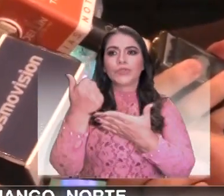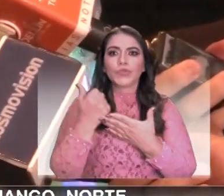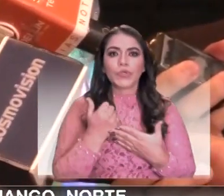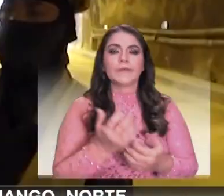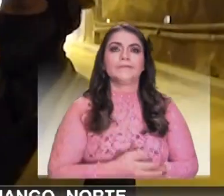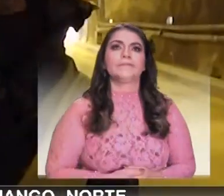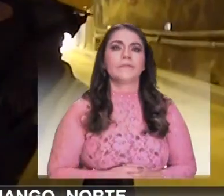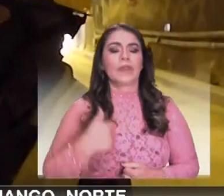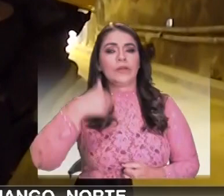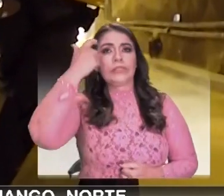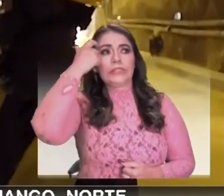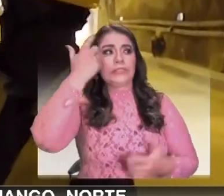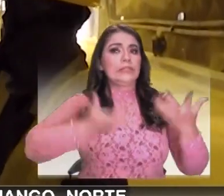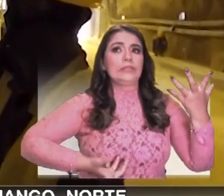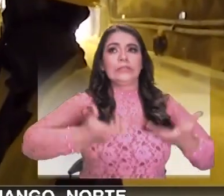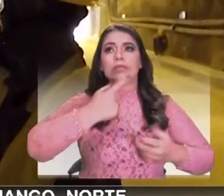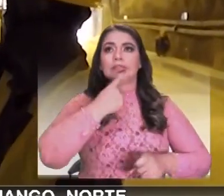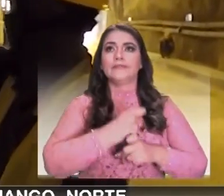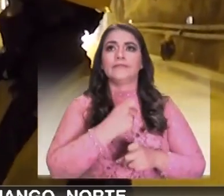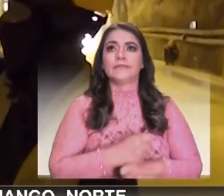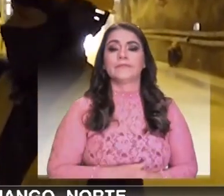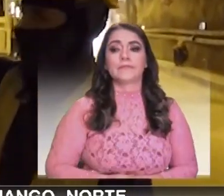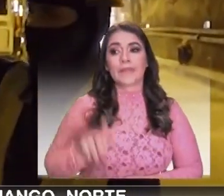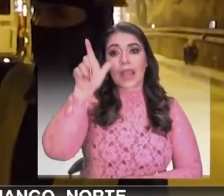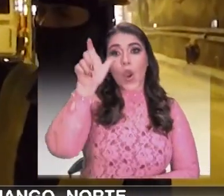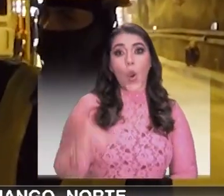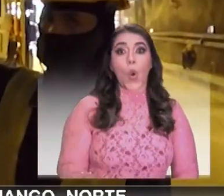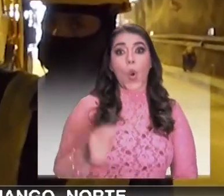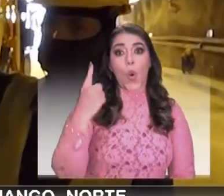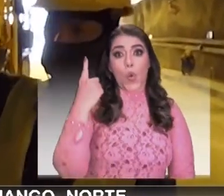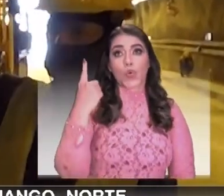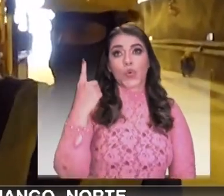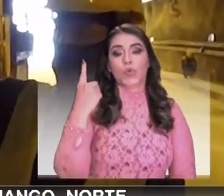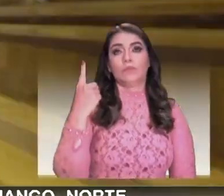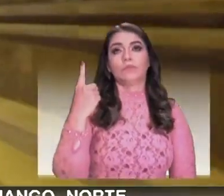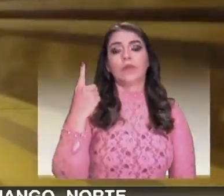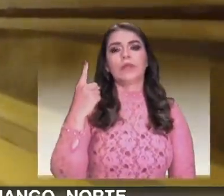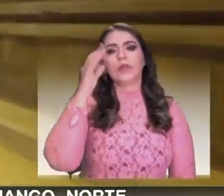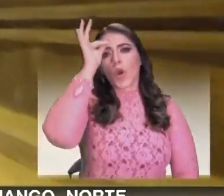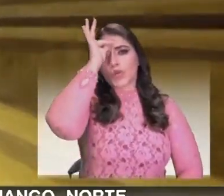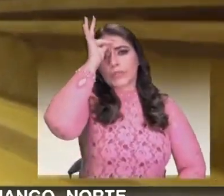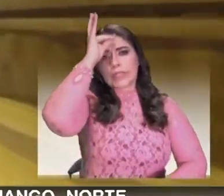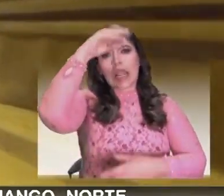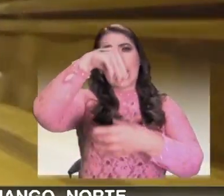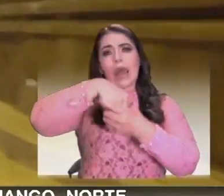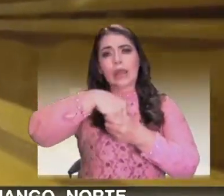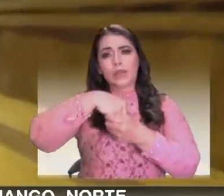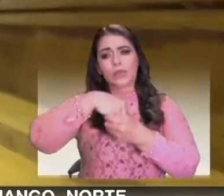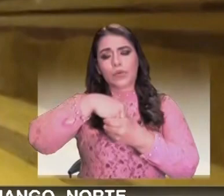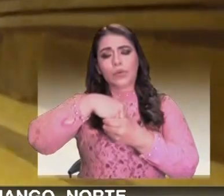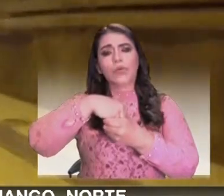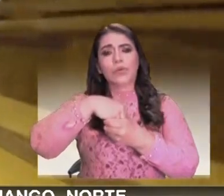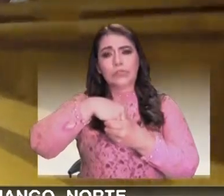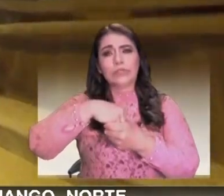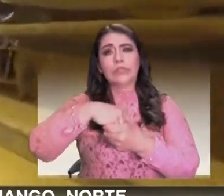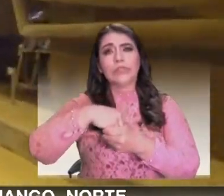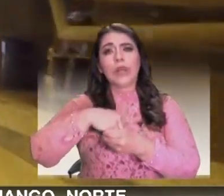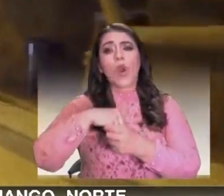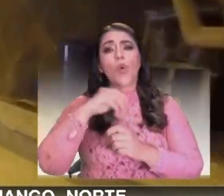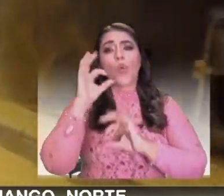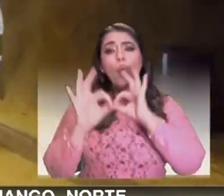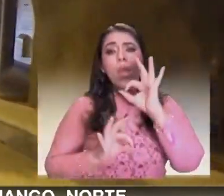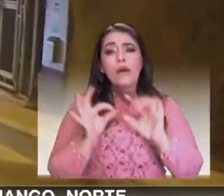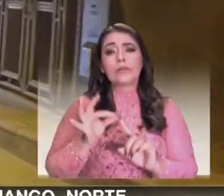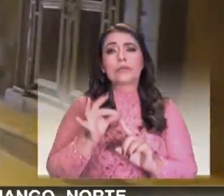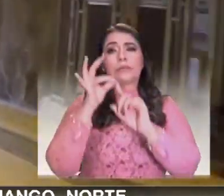cuáles amenazas presenta un empleado que permaneció por varias semanas en una unidad de cuidados intensivos en la ciudad de medellín es hasta ahora la